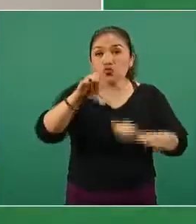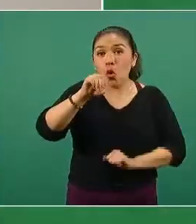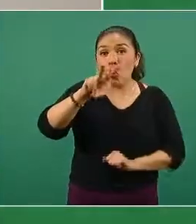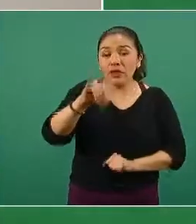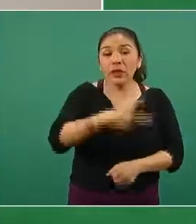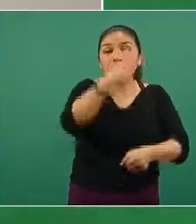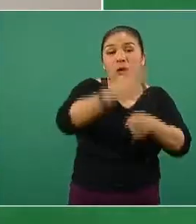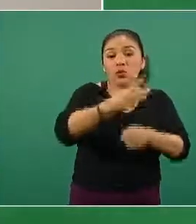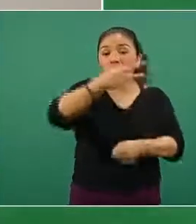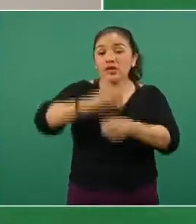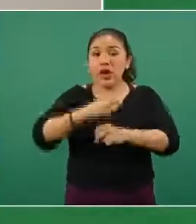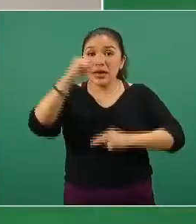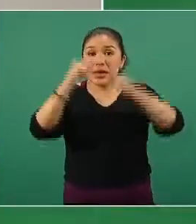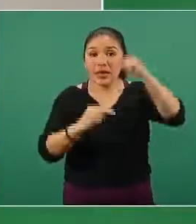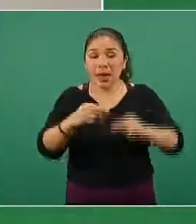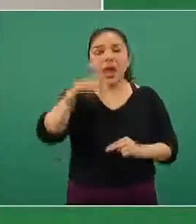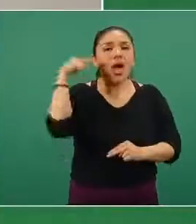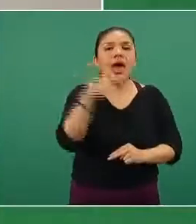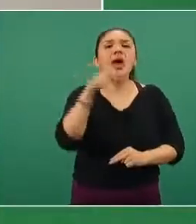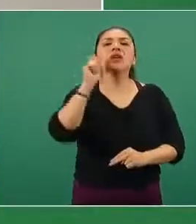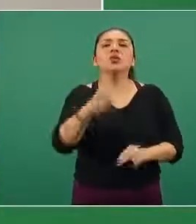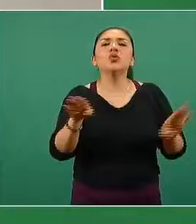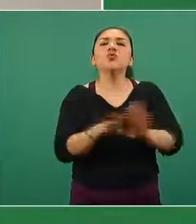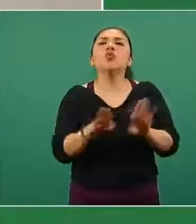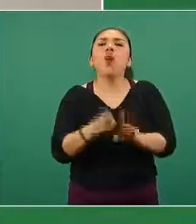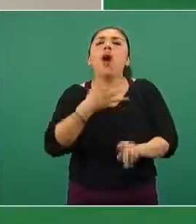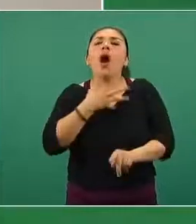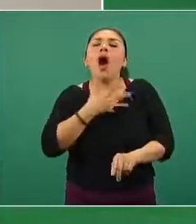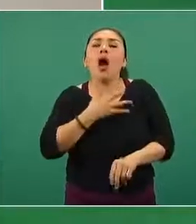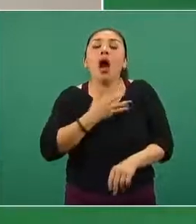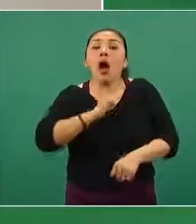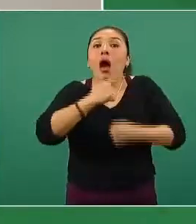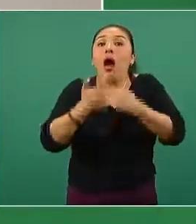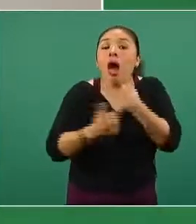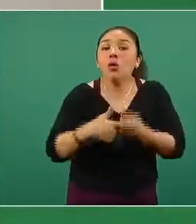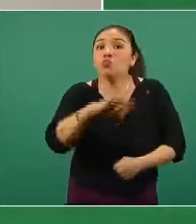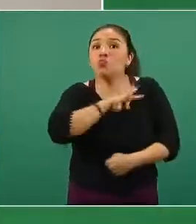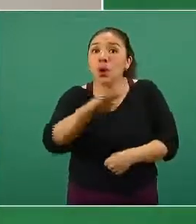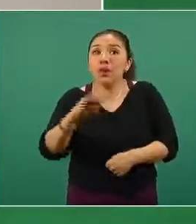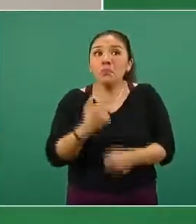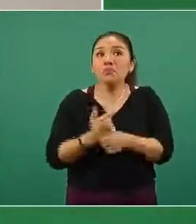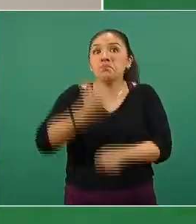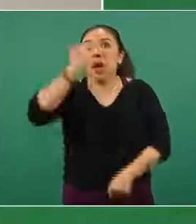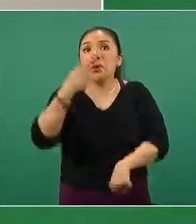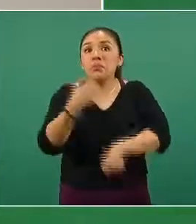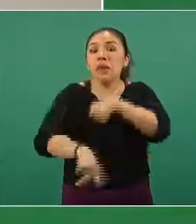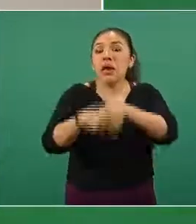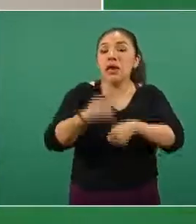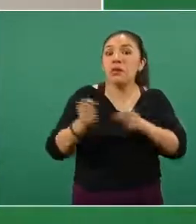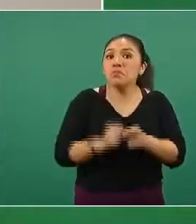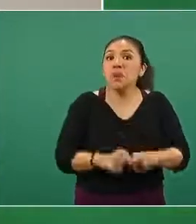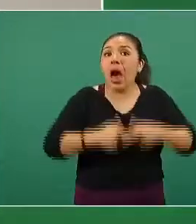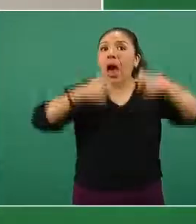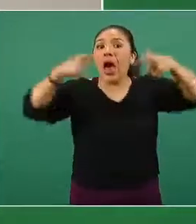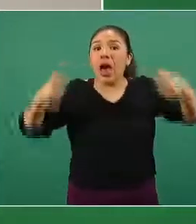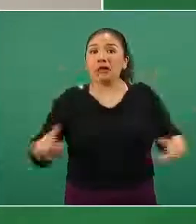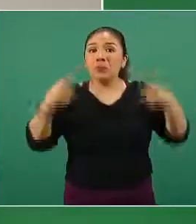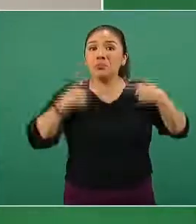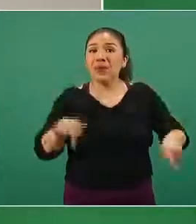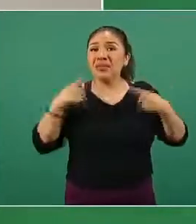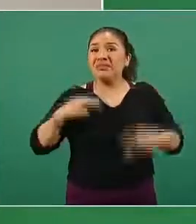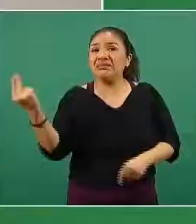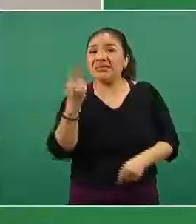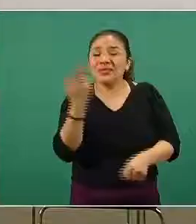y tercer nivel, responden obviamente a los riesgos que en todo momento pueden existir de un incremento en la demanda